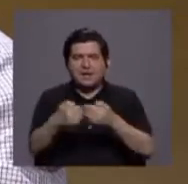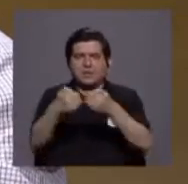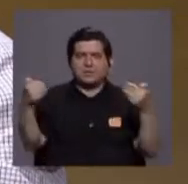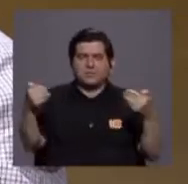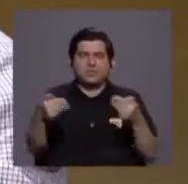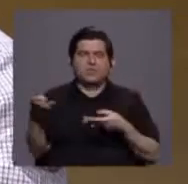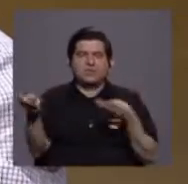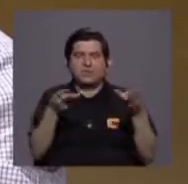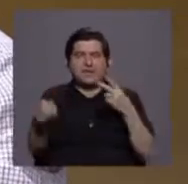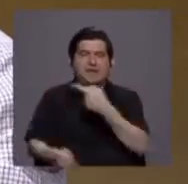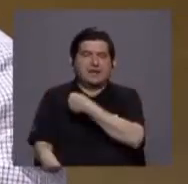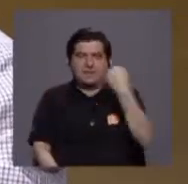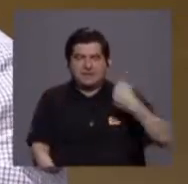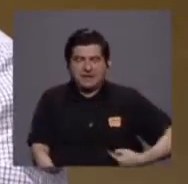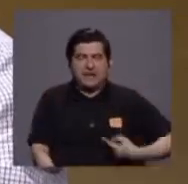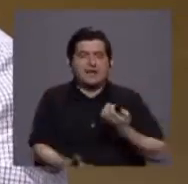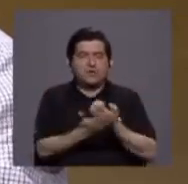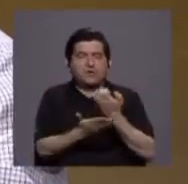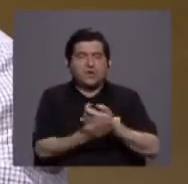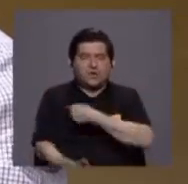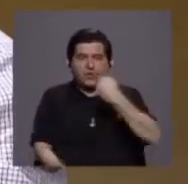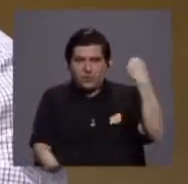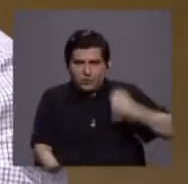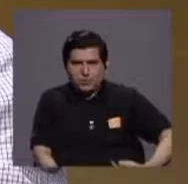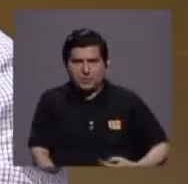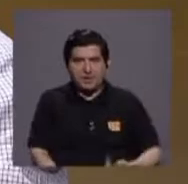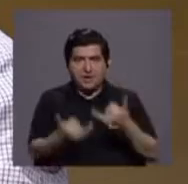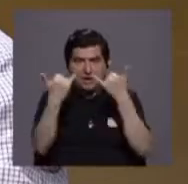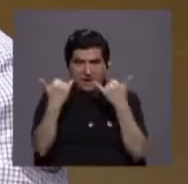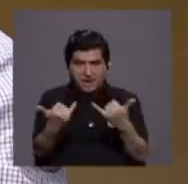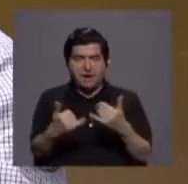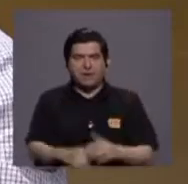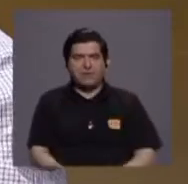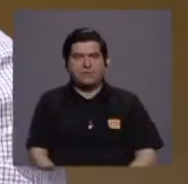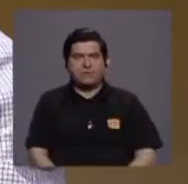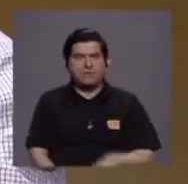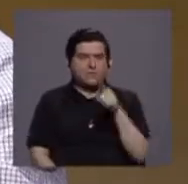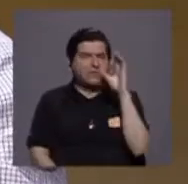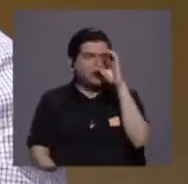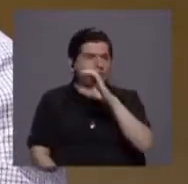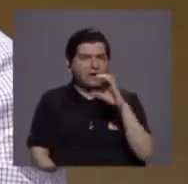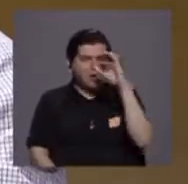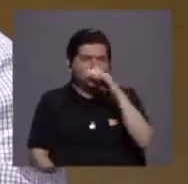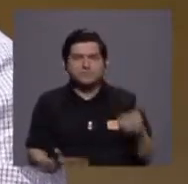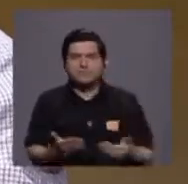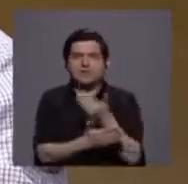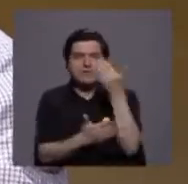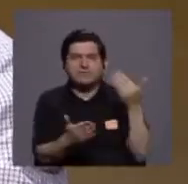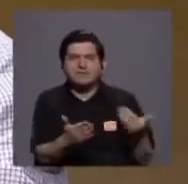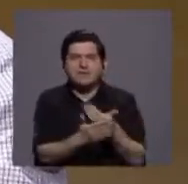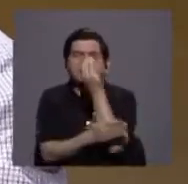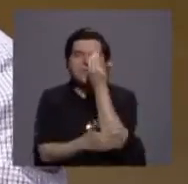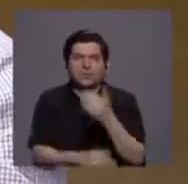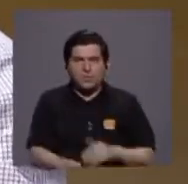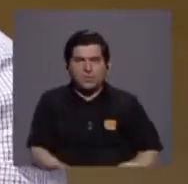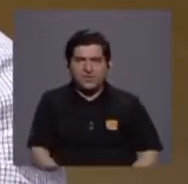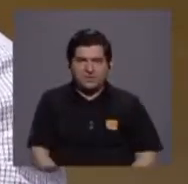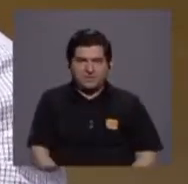mercado chino, de la economía china, y entonces están ahí lo que se llama una búsqueda de nuevas